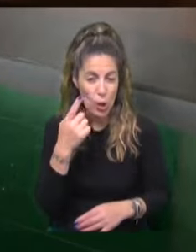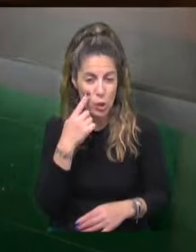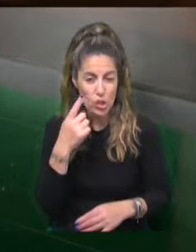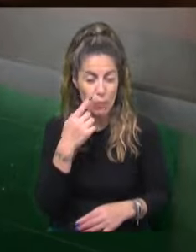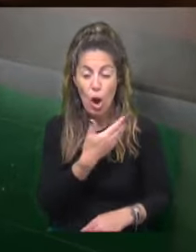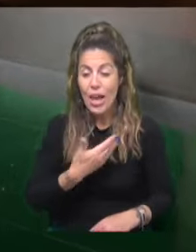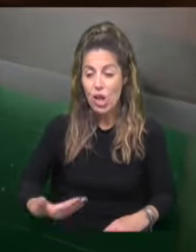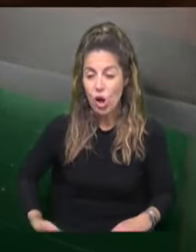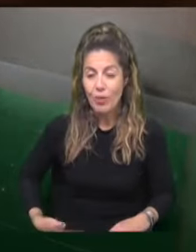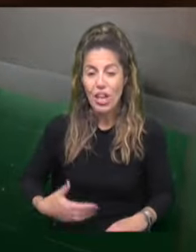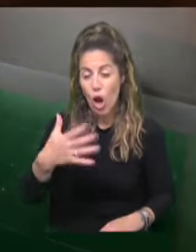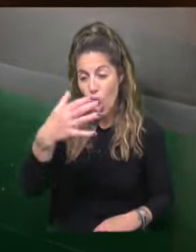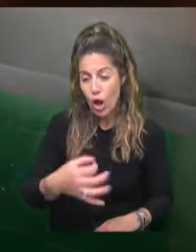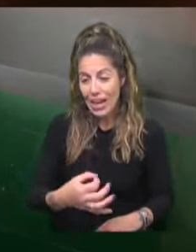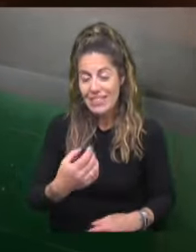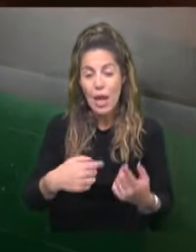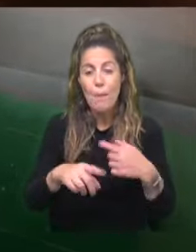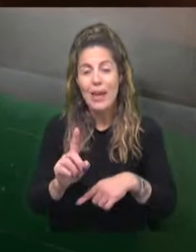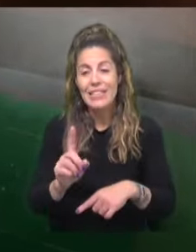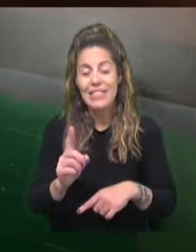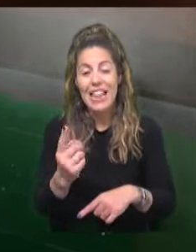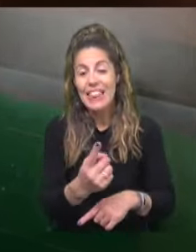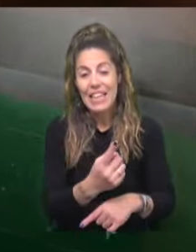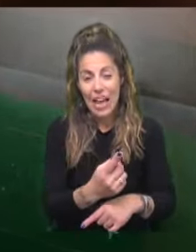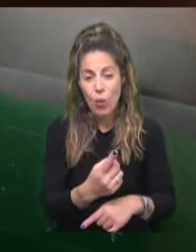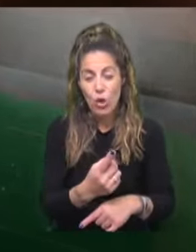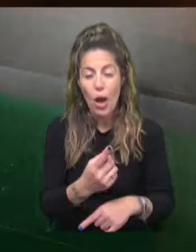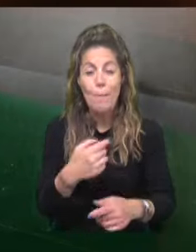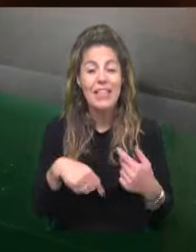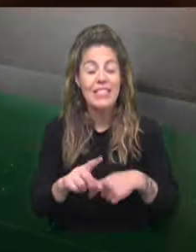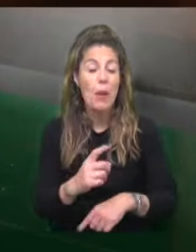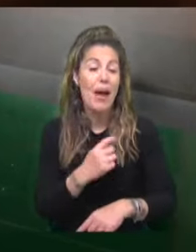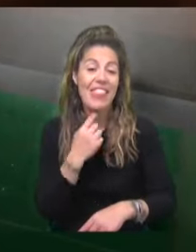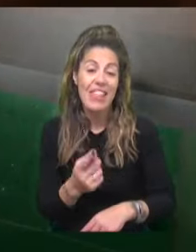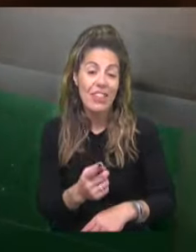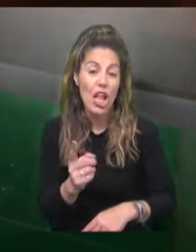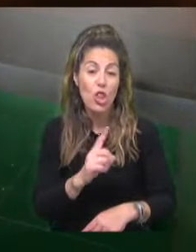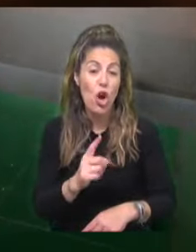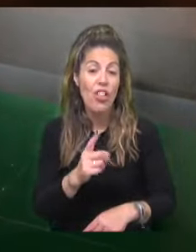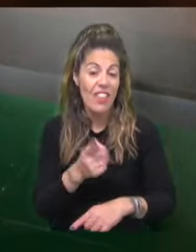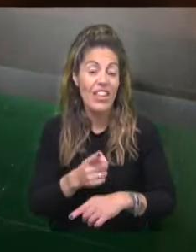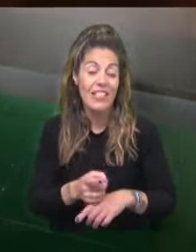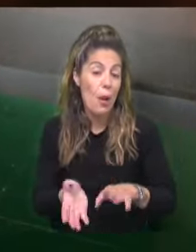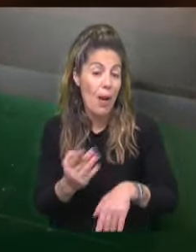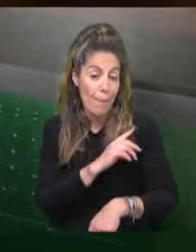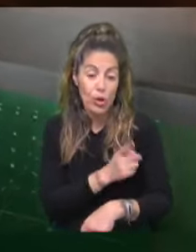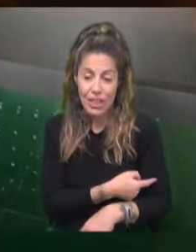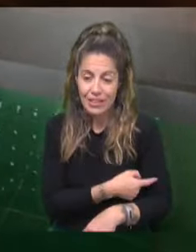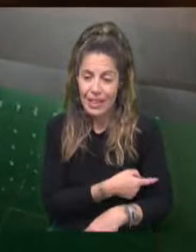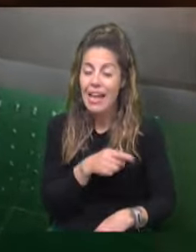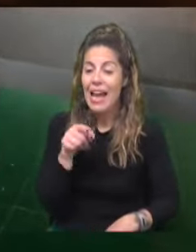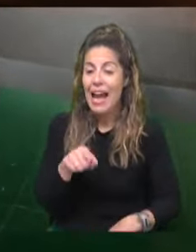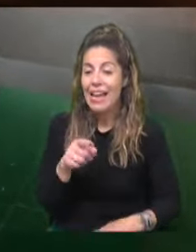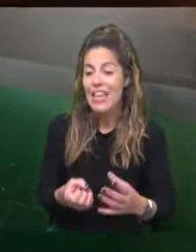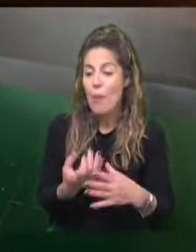los gobiernos locales en vez de ser más débiles deberían ser mucho más potentes porque a mí me parece que ahí